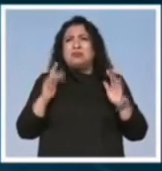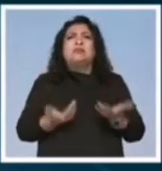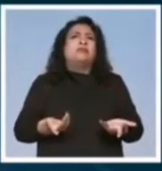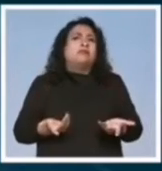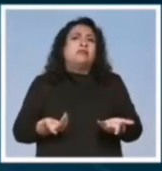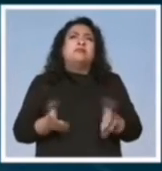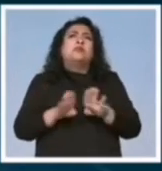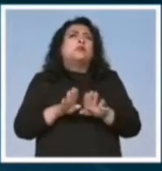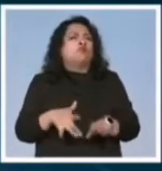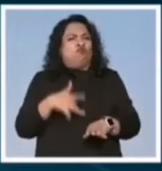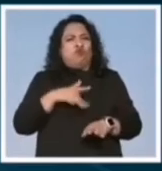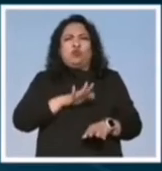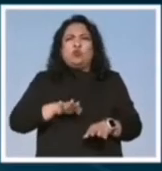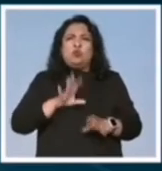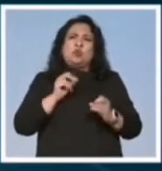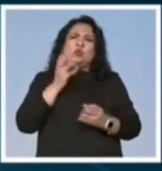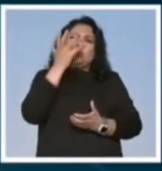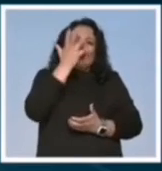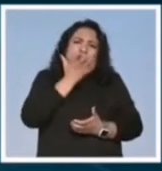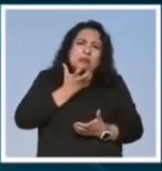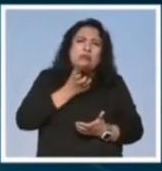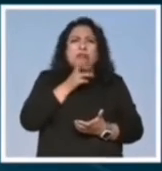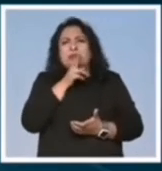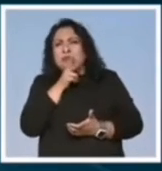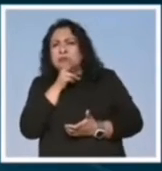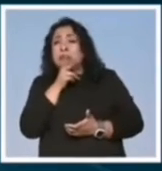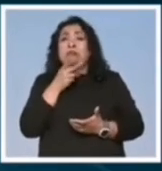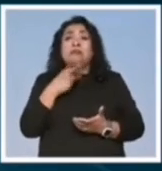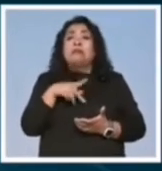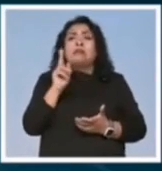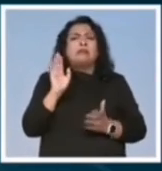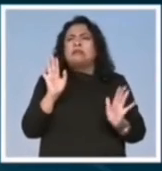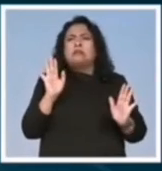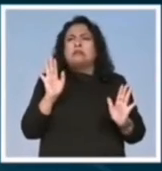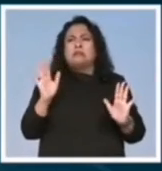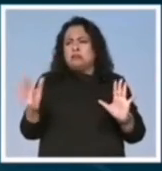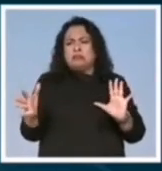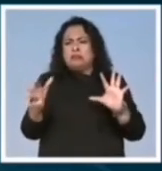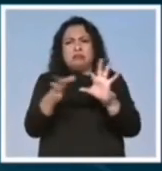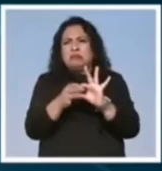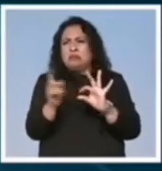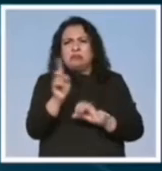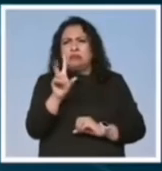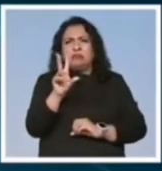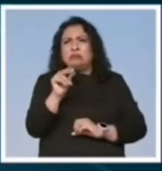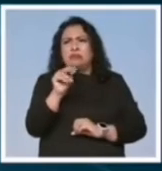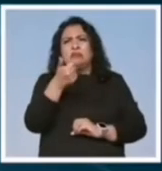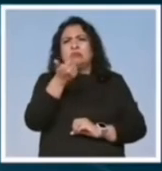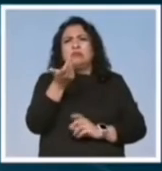de felicidad o de angustia, pero que no nos corresponde. A cada